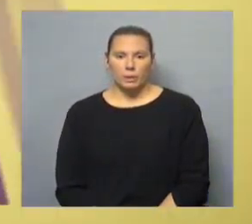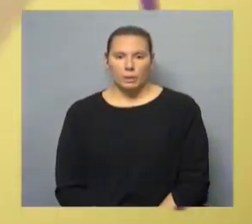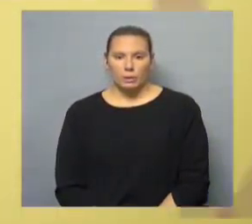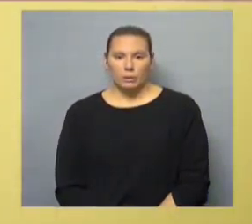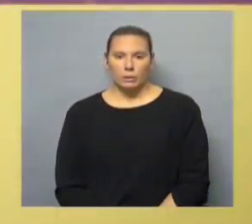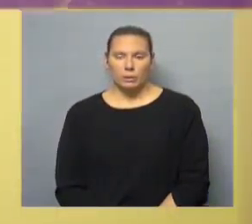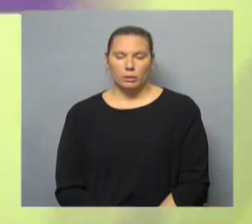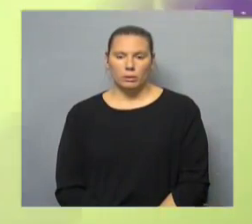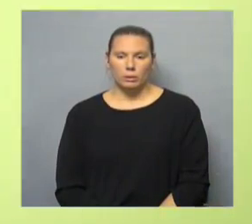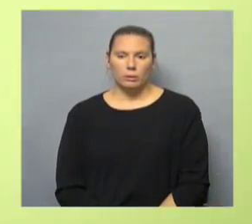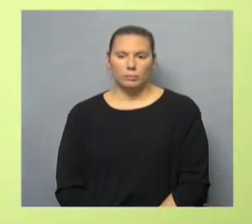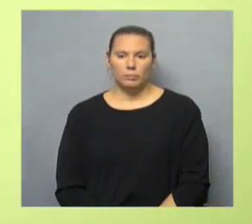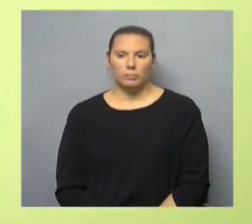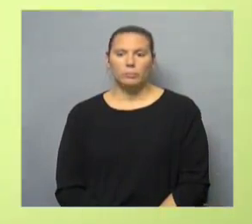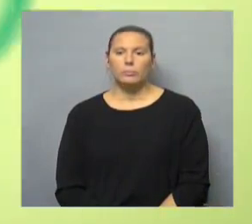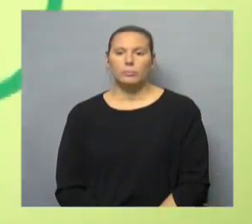opa.